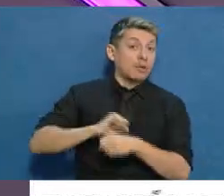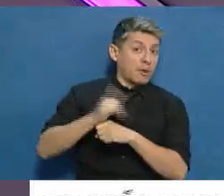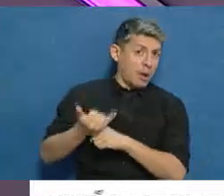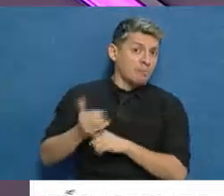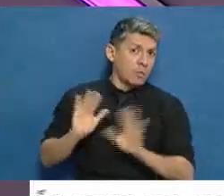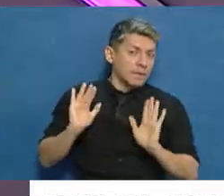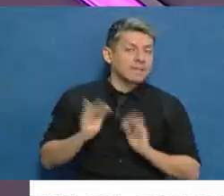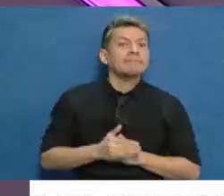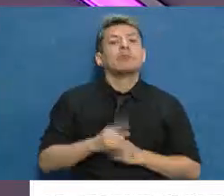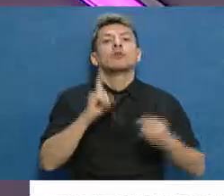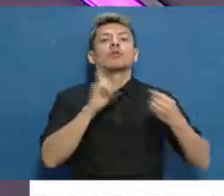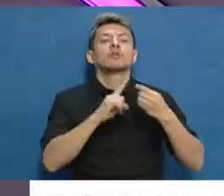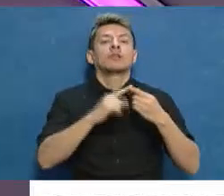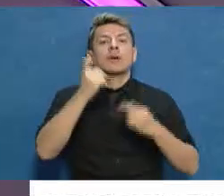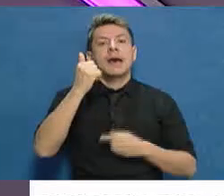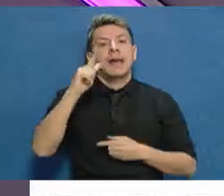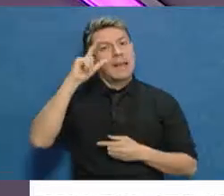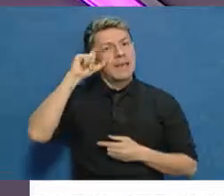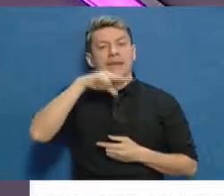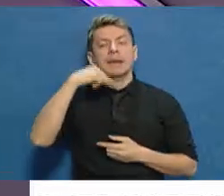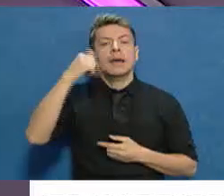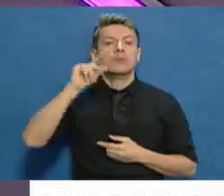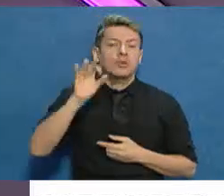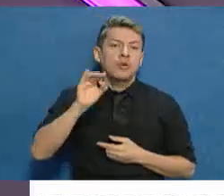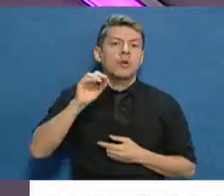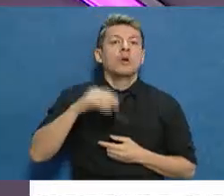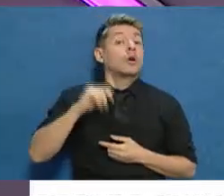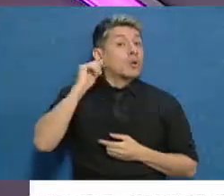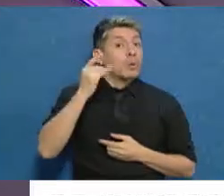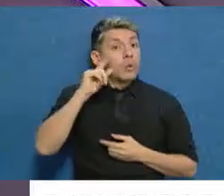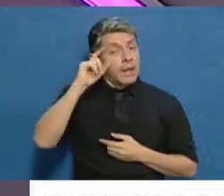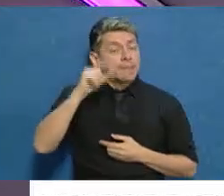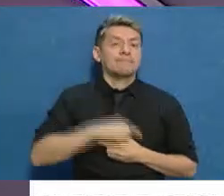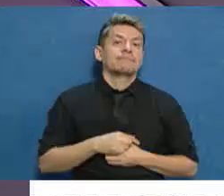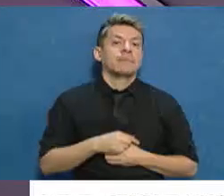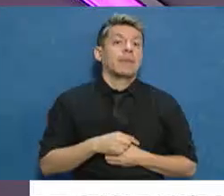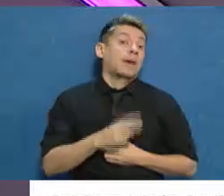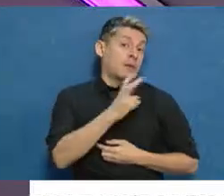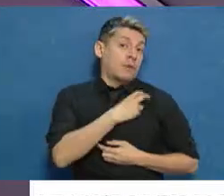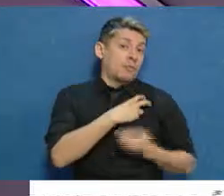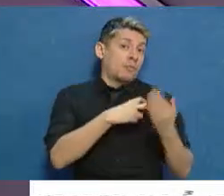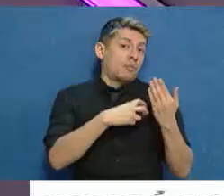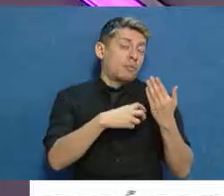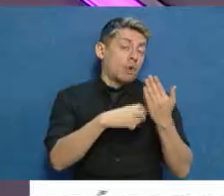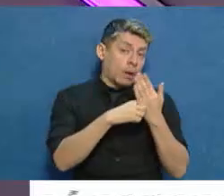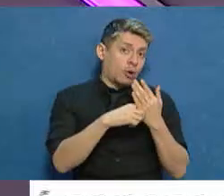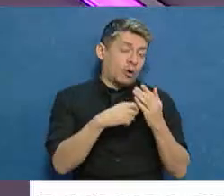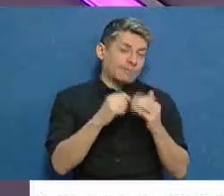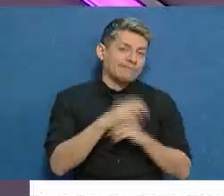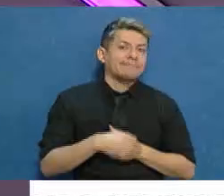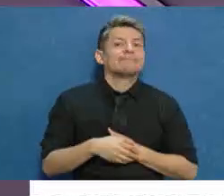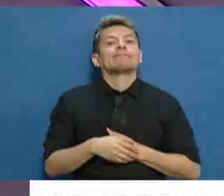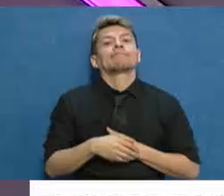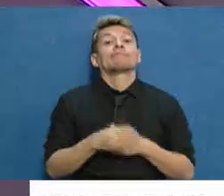con Alejandro Gulés, el procurador de la Corte. ¿Cómo le va? ¿Cómo le va, Daniela? ¿Qué dice? Un gusto escucharla. Bueno, muchísimas